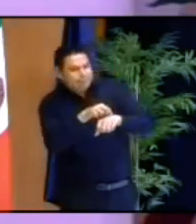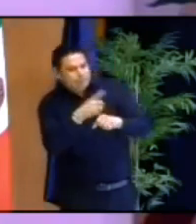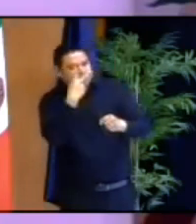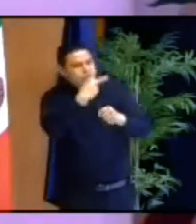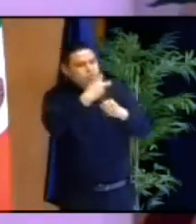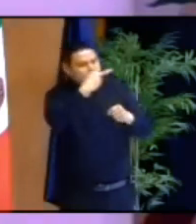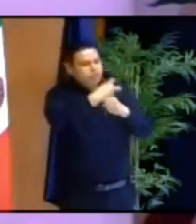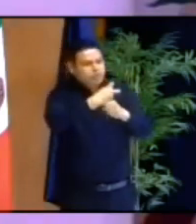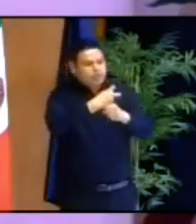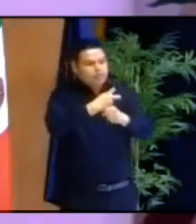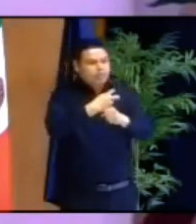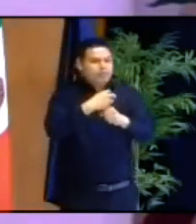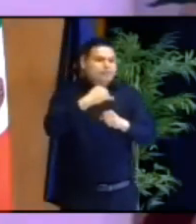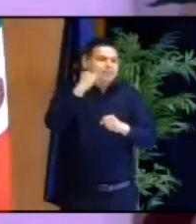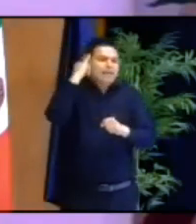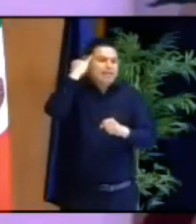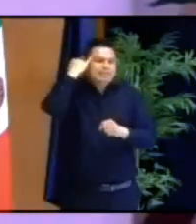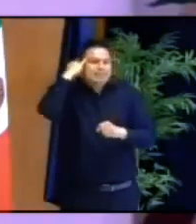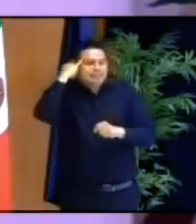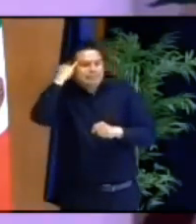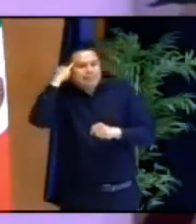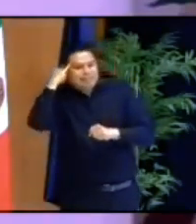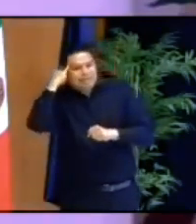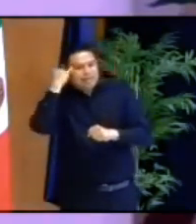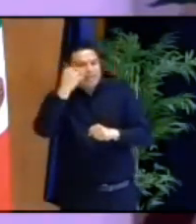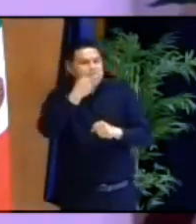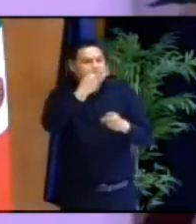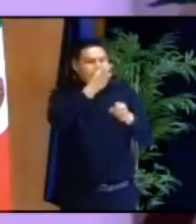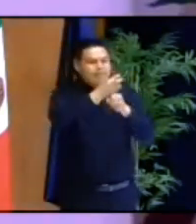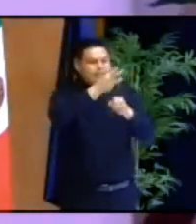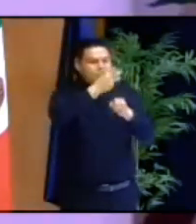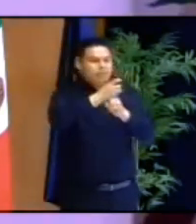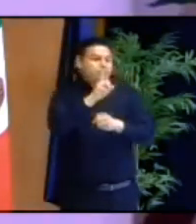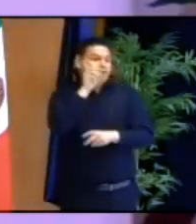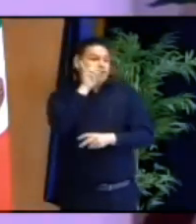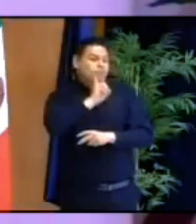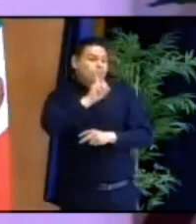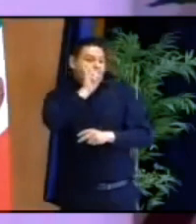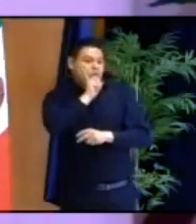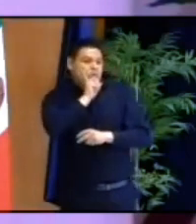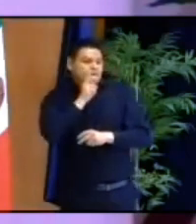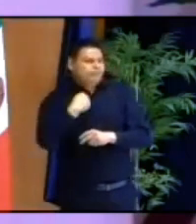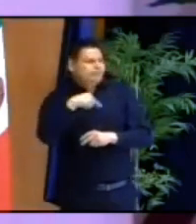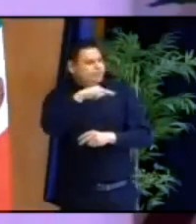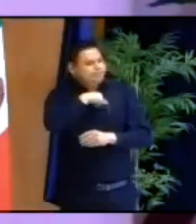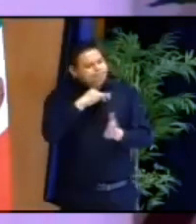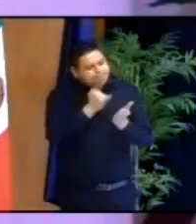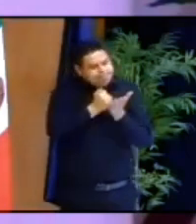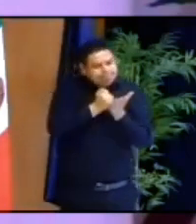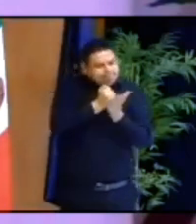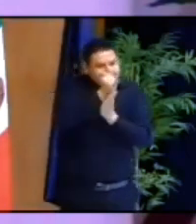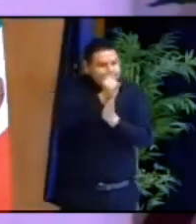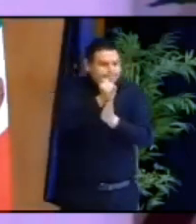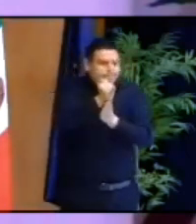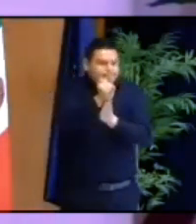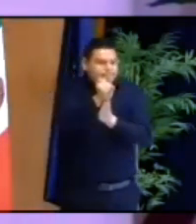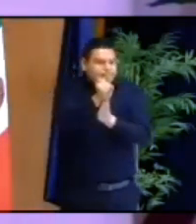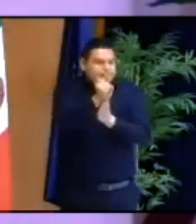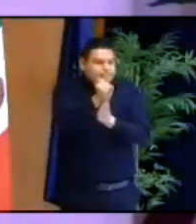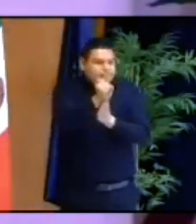Segundo, si eres indígena. Y tercero, si eres mujer. Pues nosotros decidimos quitar todo